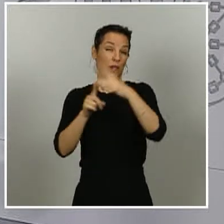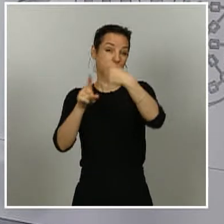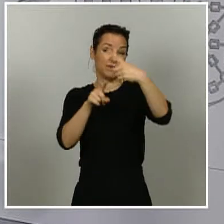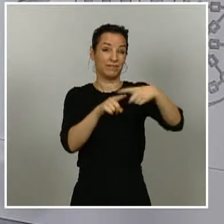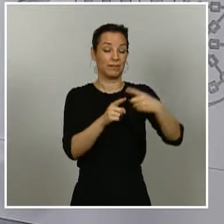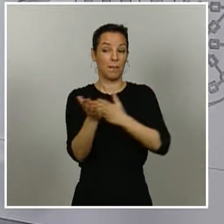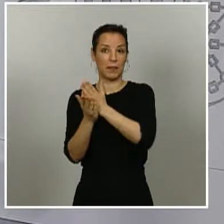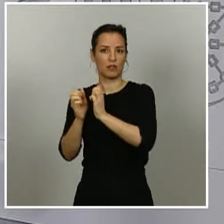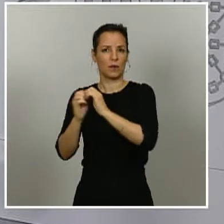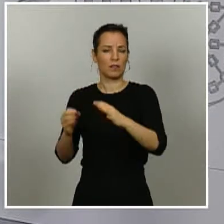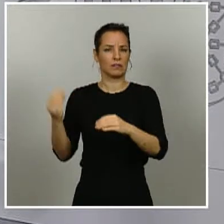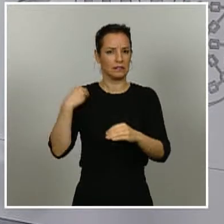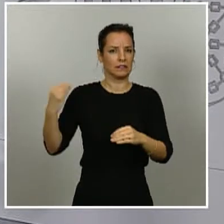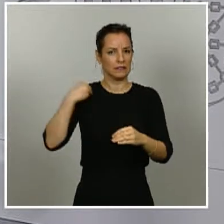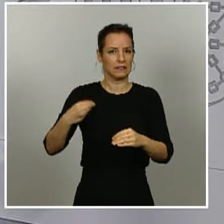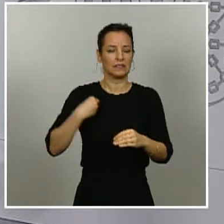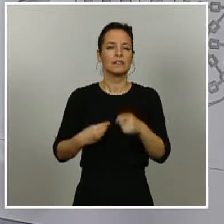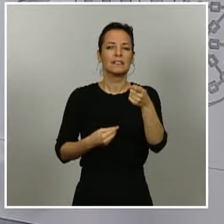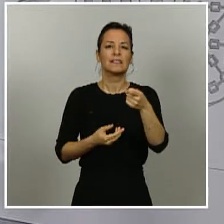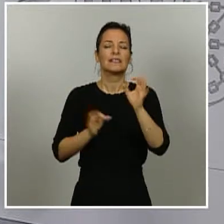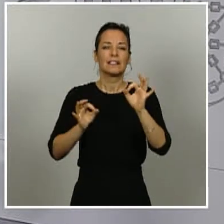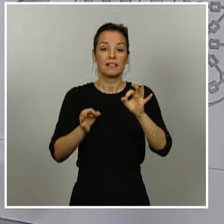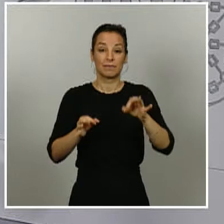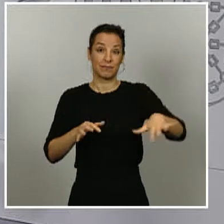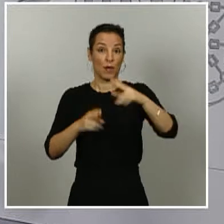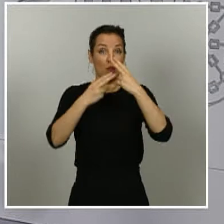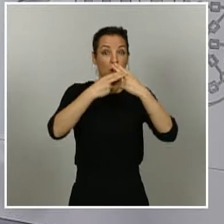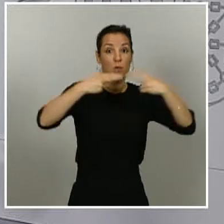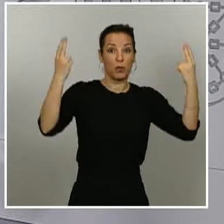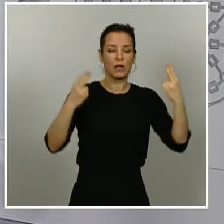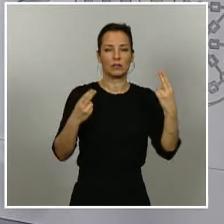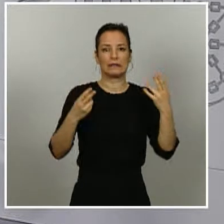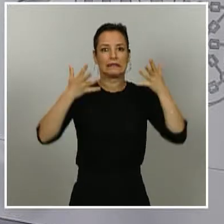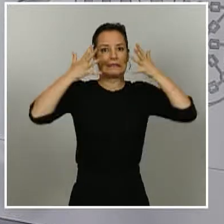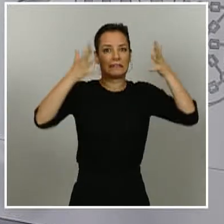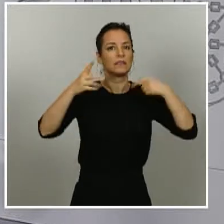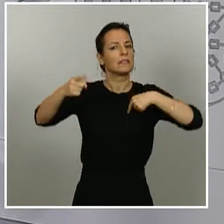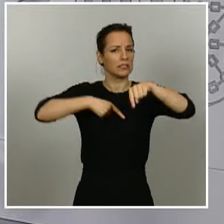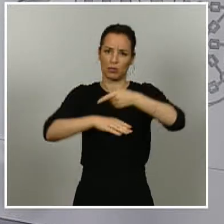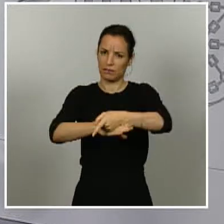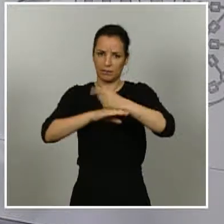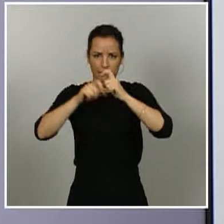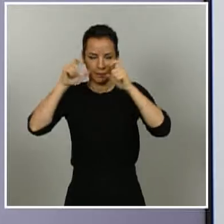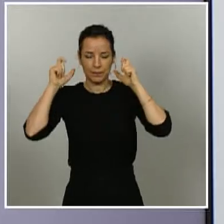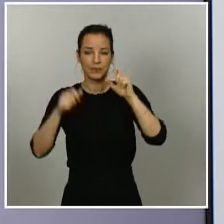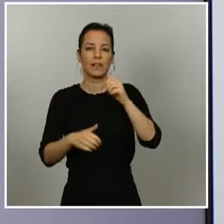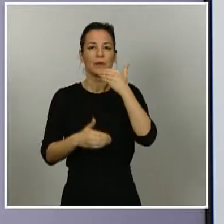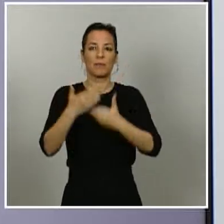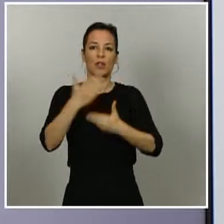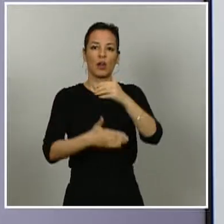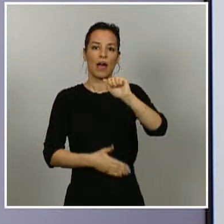son altamente recomendables y obligatorias en los transportes. Pregunta, por ejemplo, ABC, ¿se valora el uso de